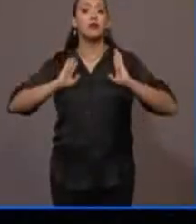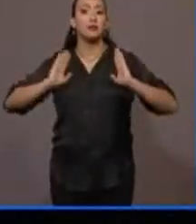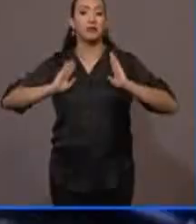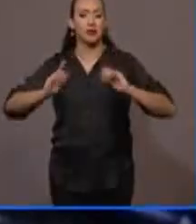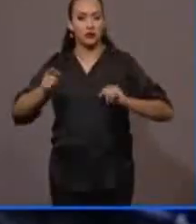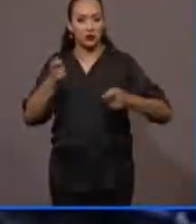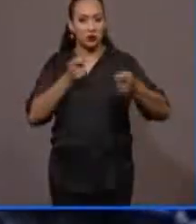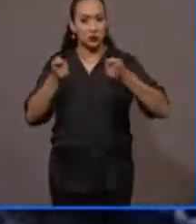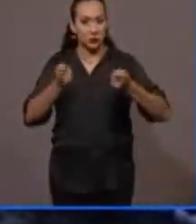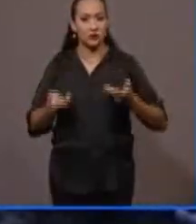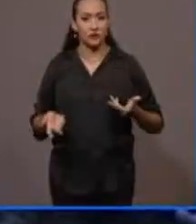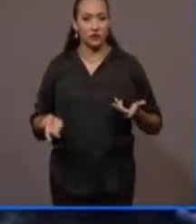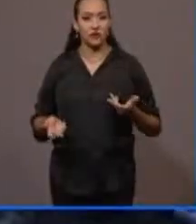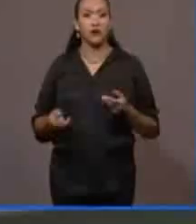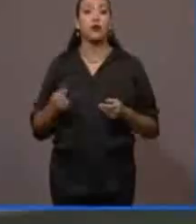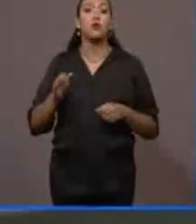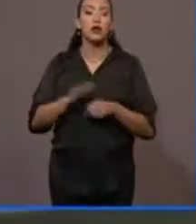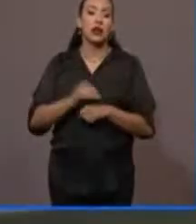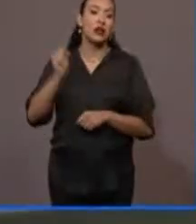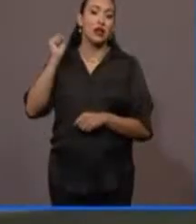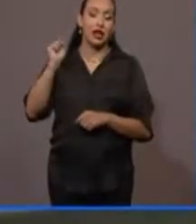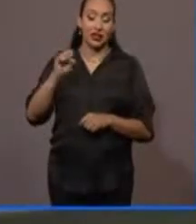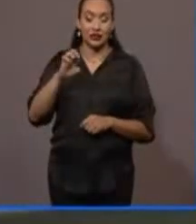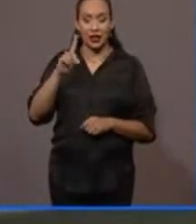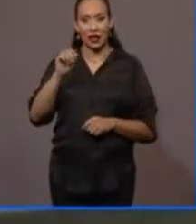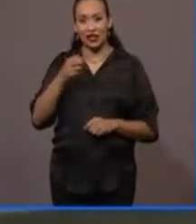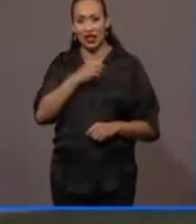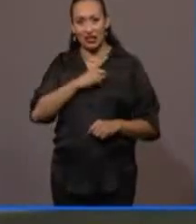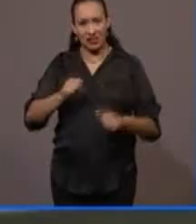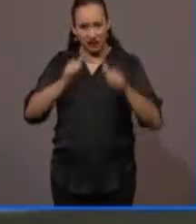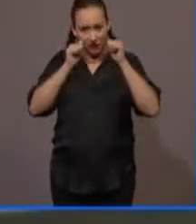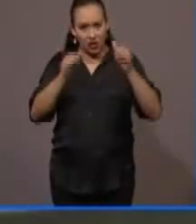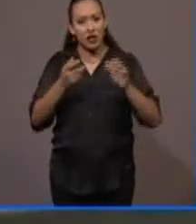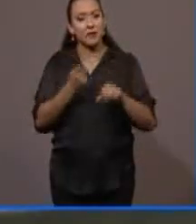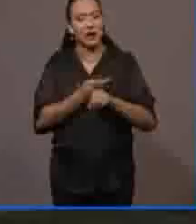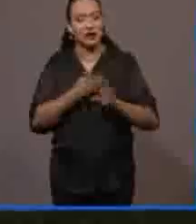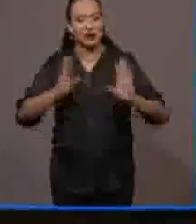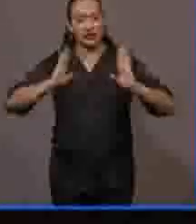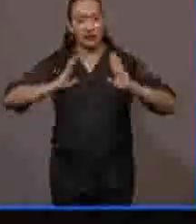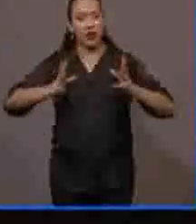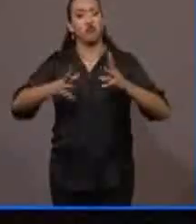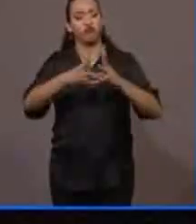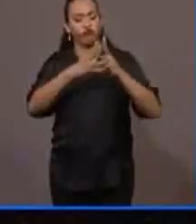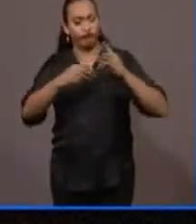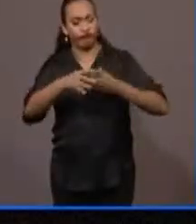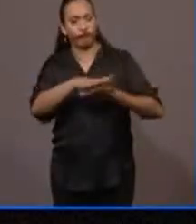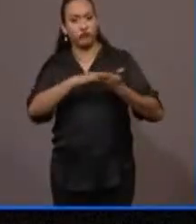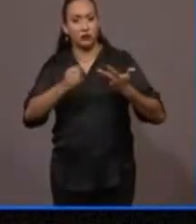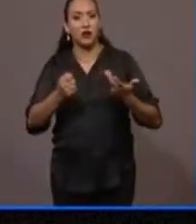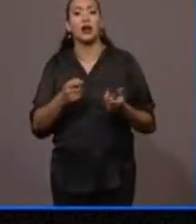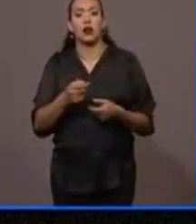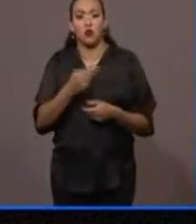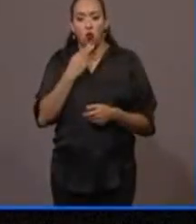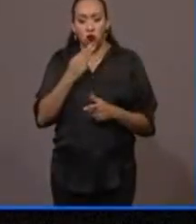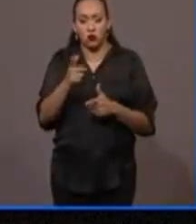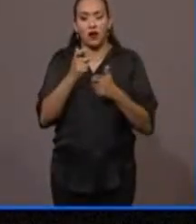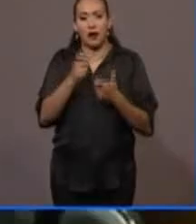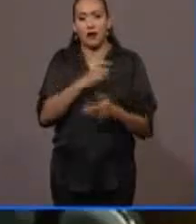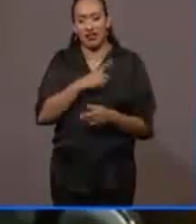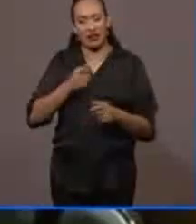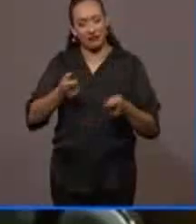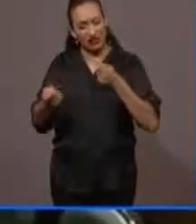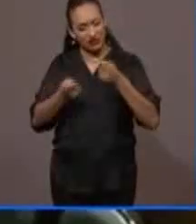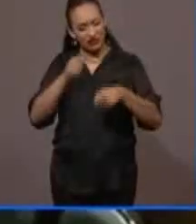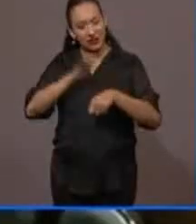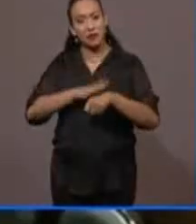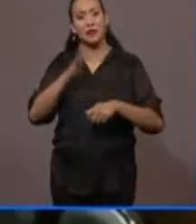armas y la opacidad por parte de la Sedena sobre incautación, decomisos, destrucción y canje de armas de fuego.